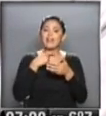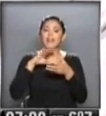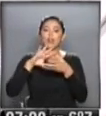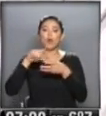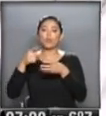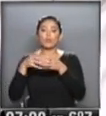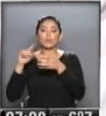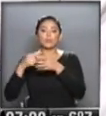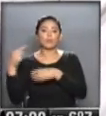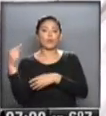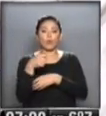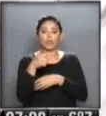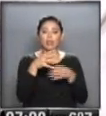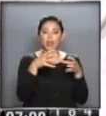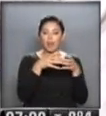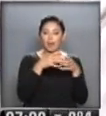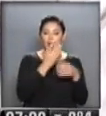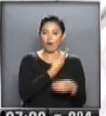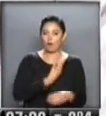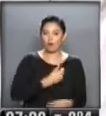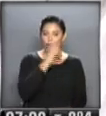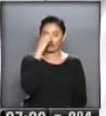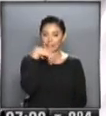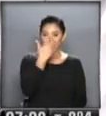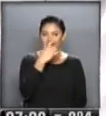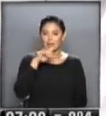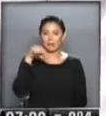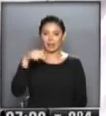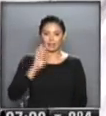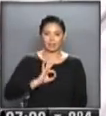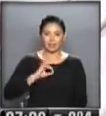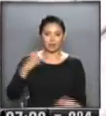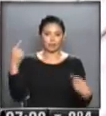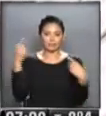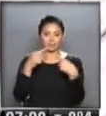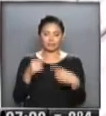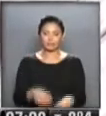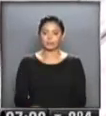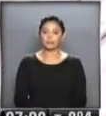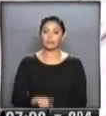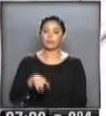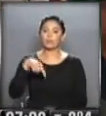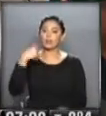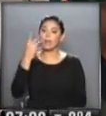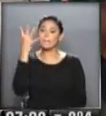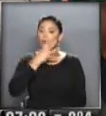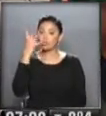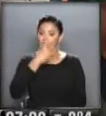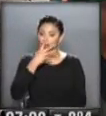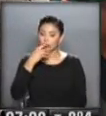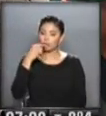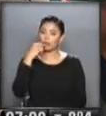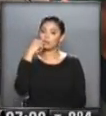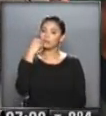opositor peronista que enfrente al oficialismo en las elecciones legislativas de este año. Según anticipó el apoderado del nuevo partido político,